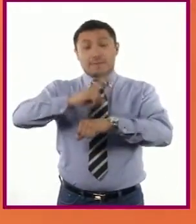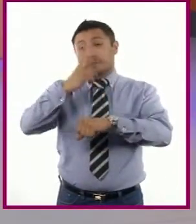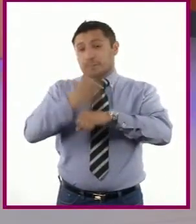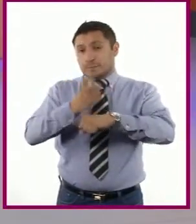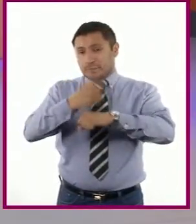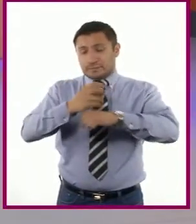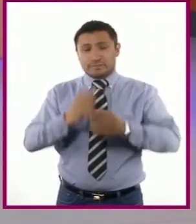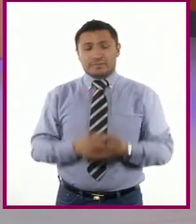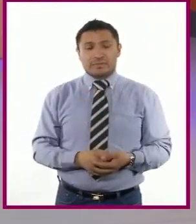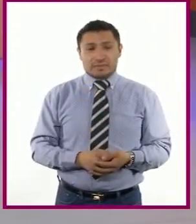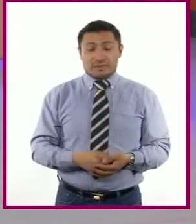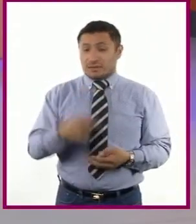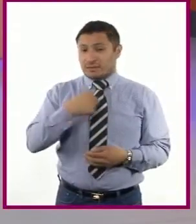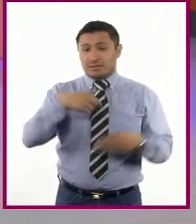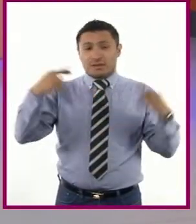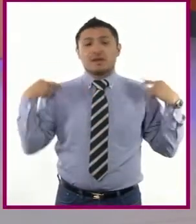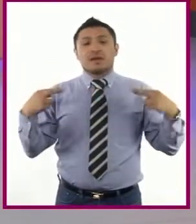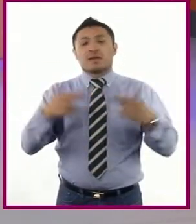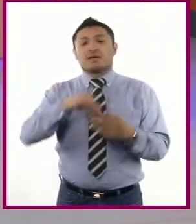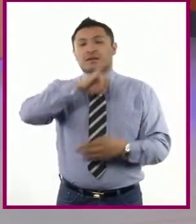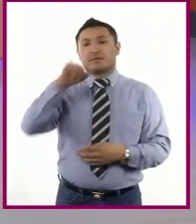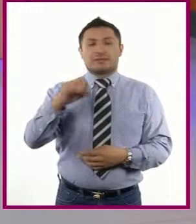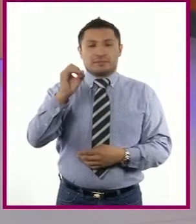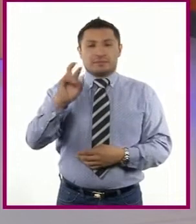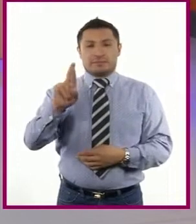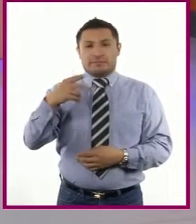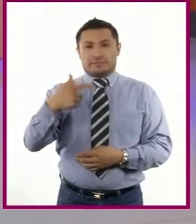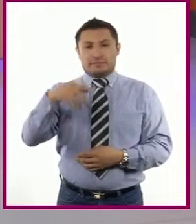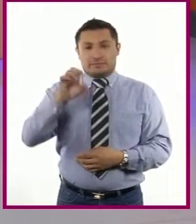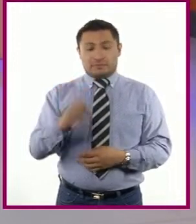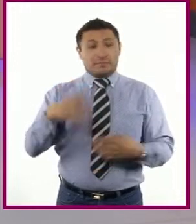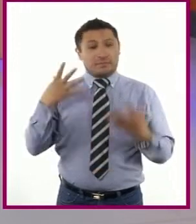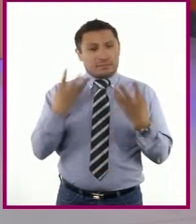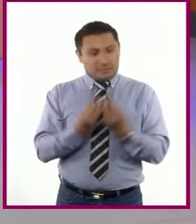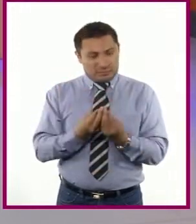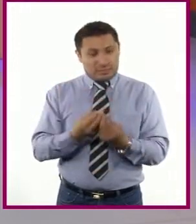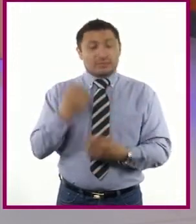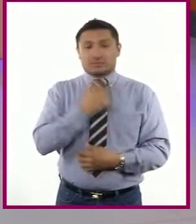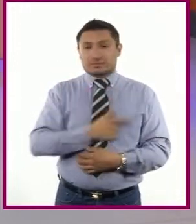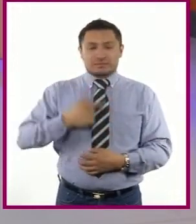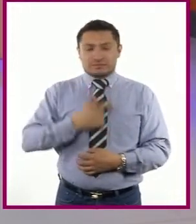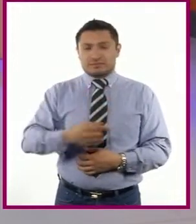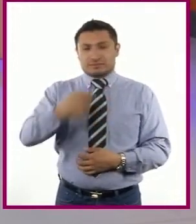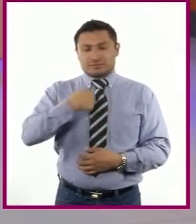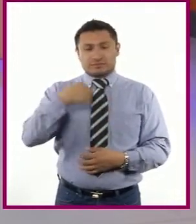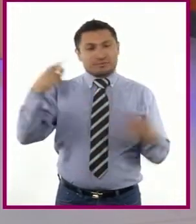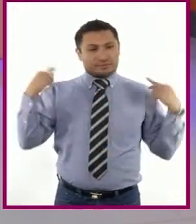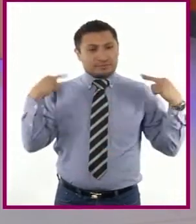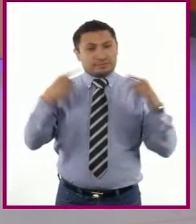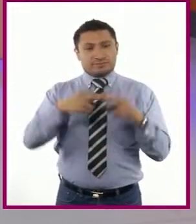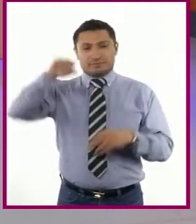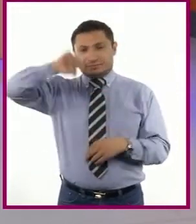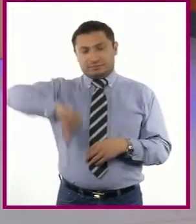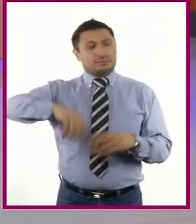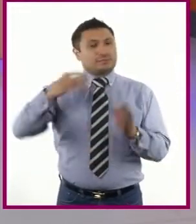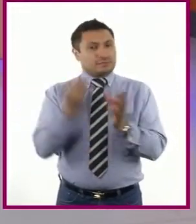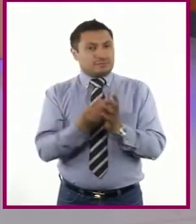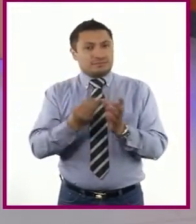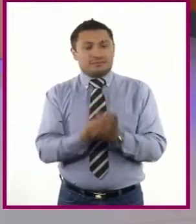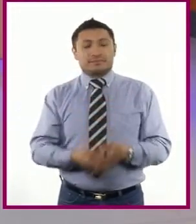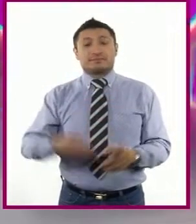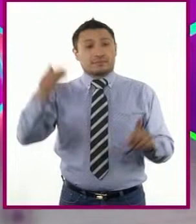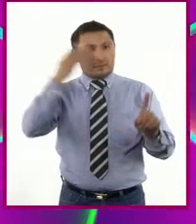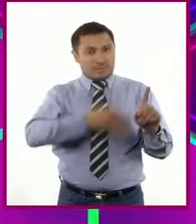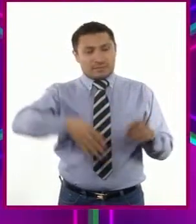secundaria. Soy el profesor Jorge Gómez Méndez y con mucho gusto seré su maestro en esta sesión. El